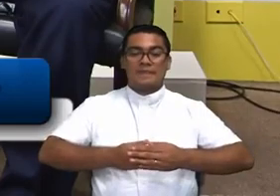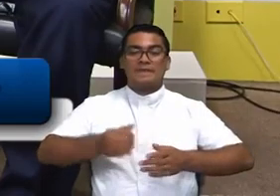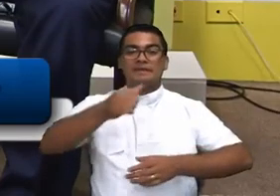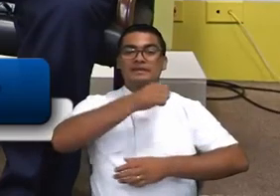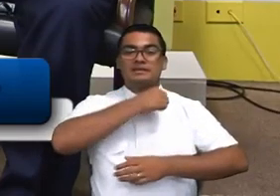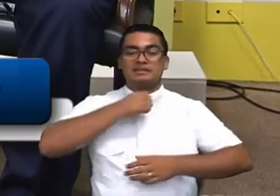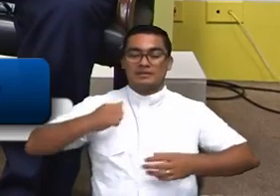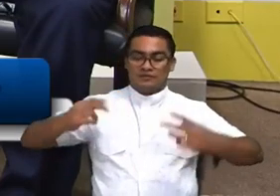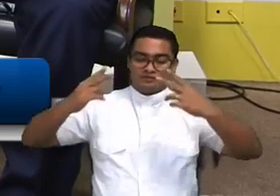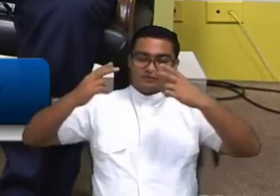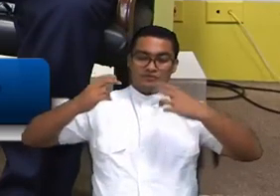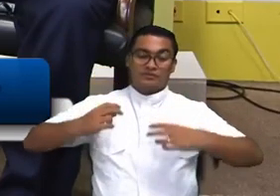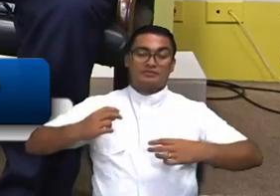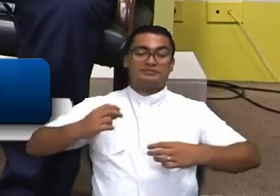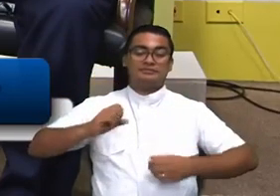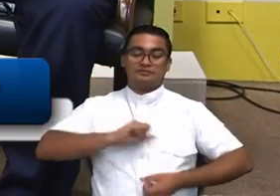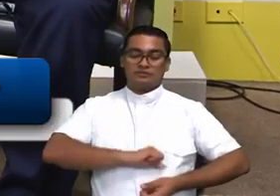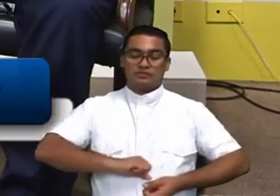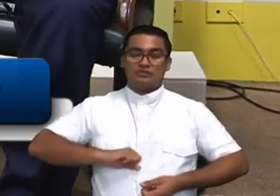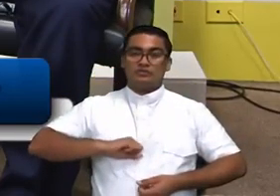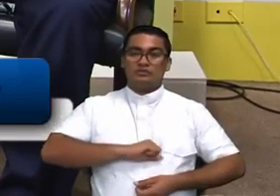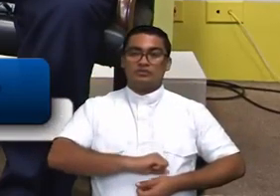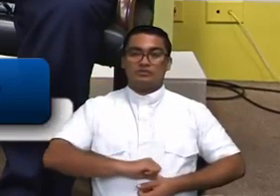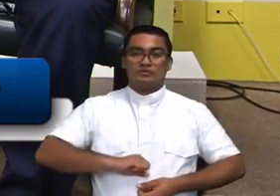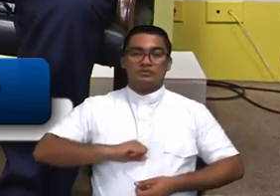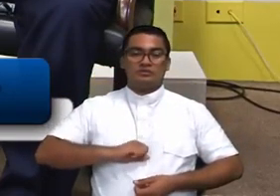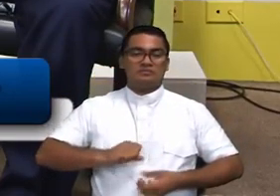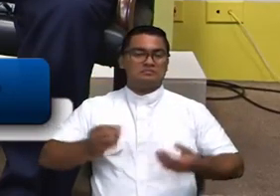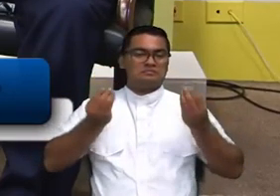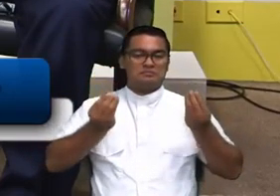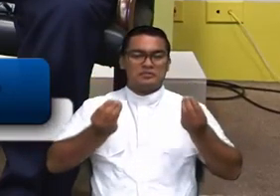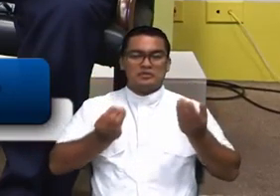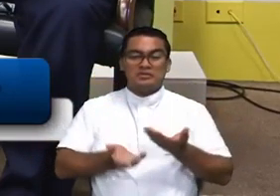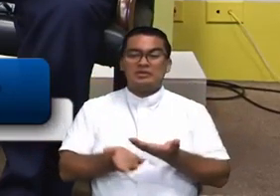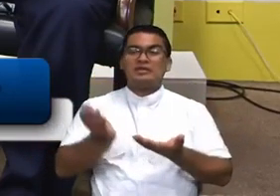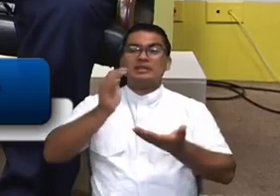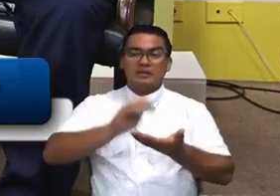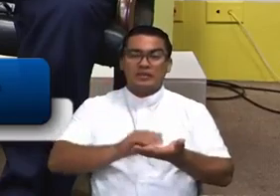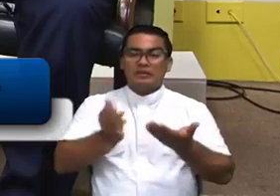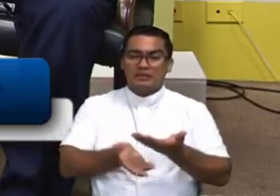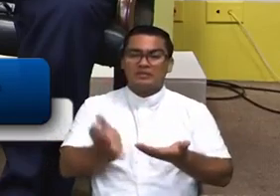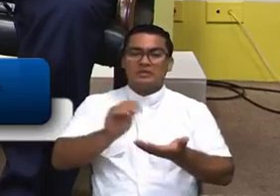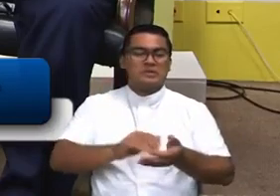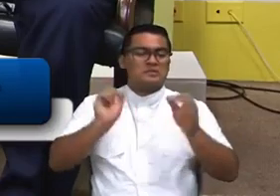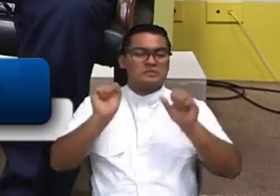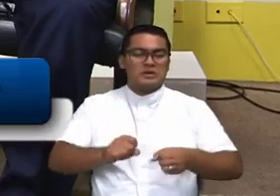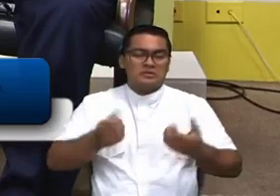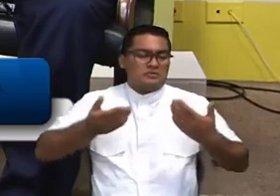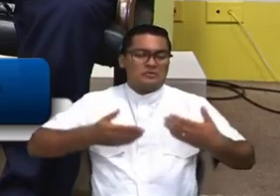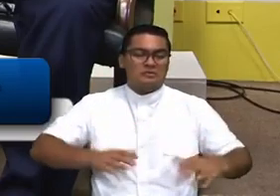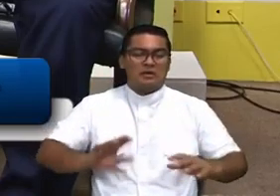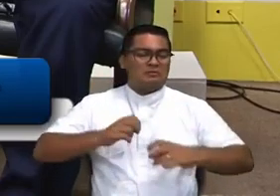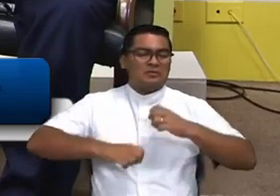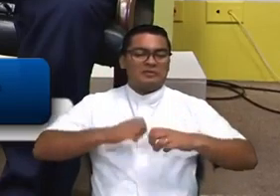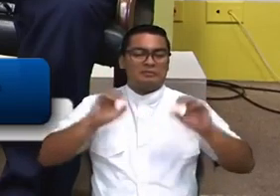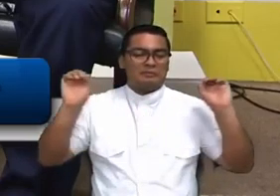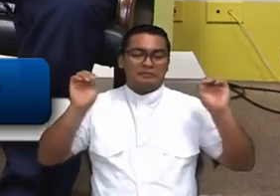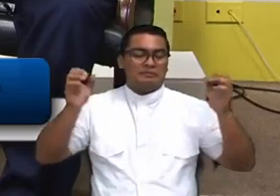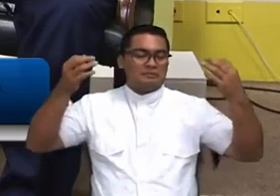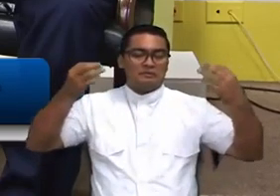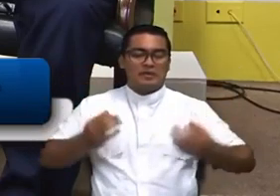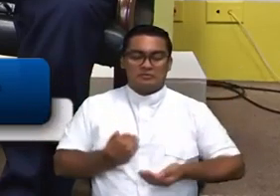de rutina, ya que este examen puede hacerse cuantas veces sea necesario porque no va a causar algún tipo de